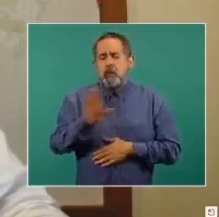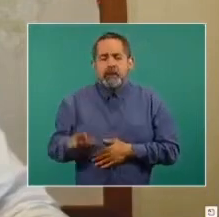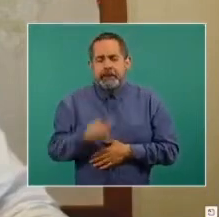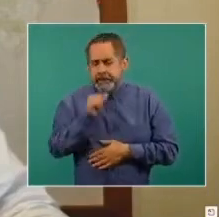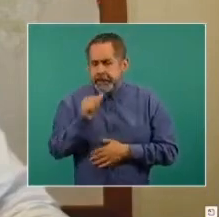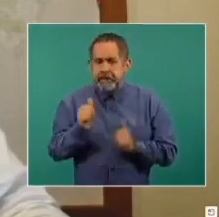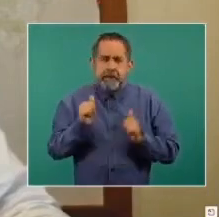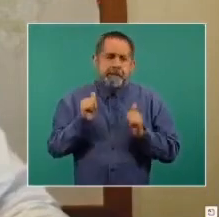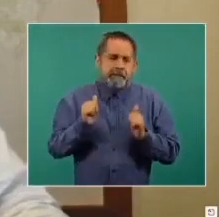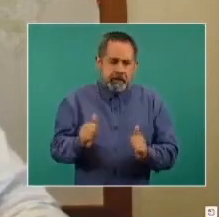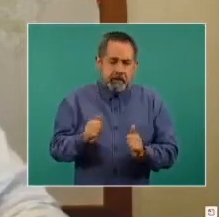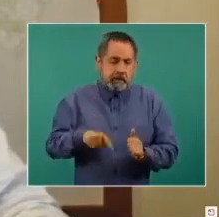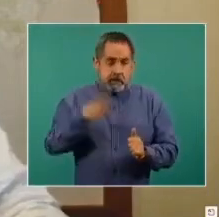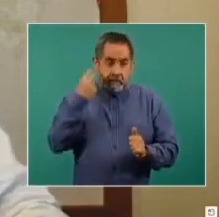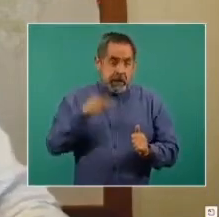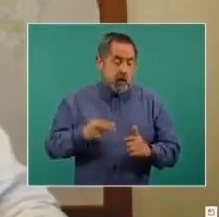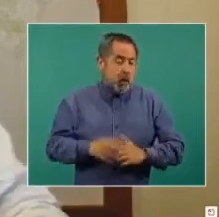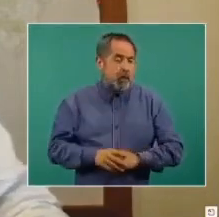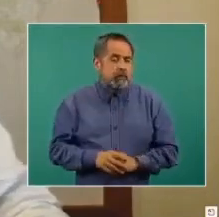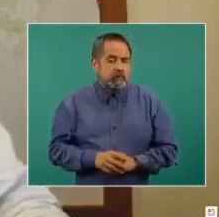por COVID-19 en México.